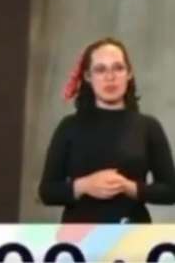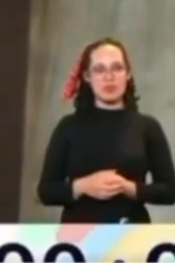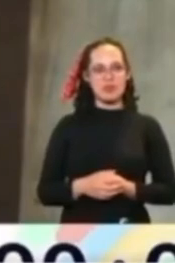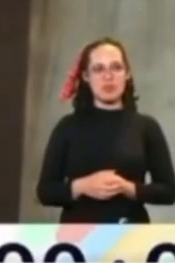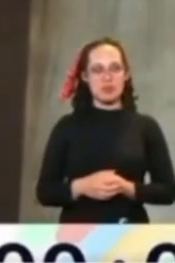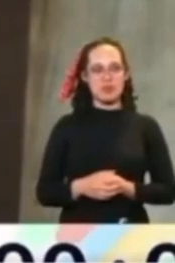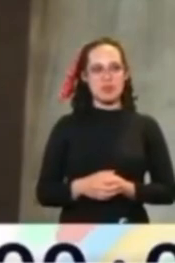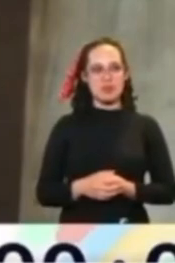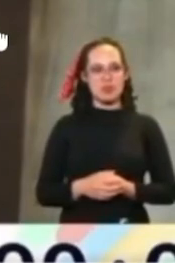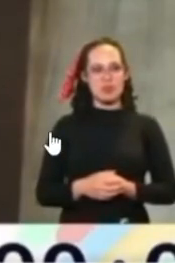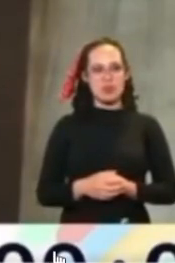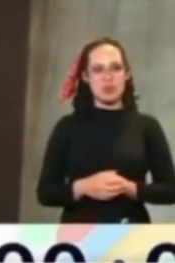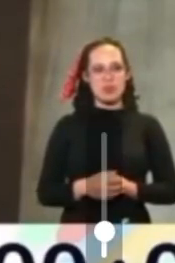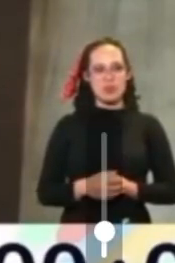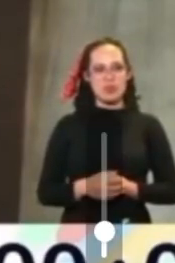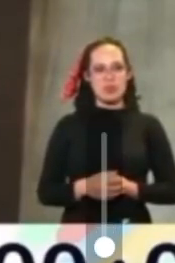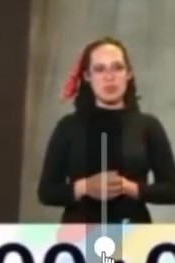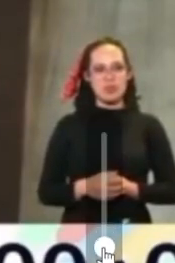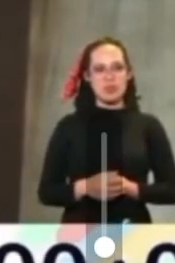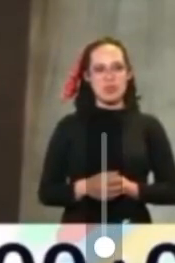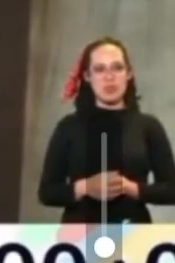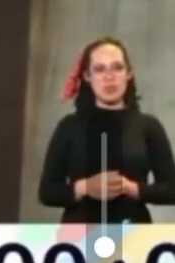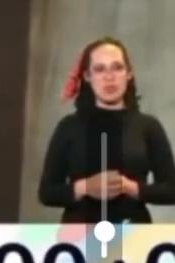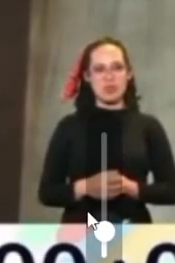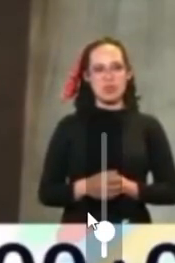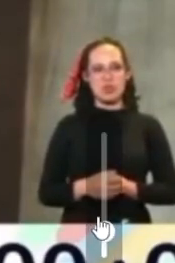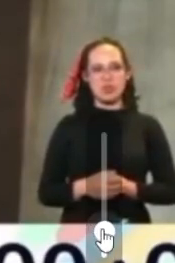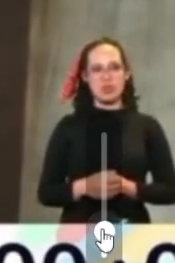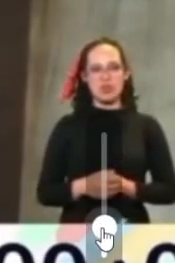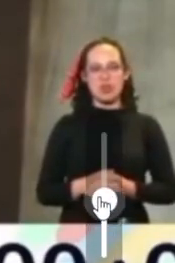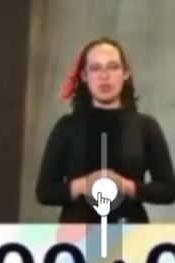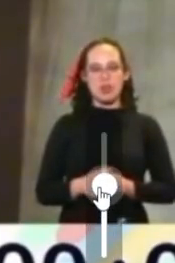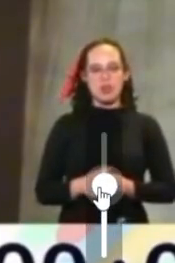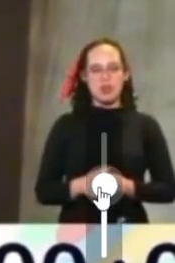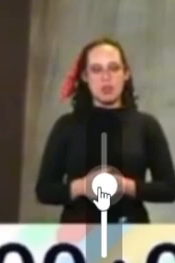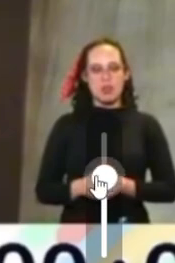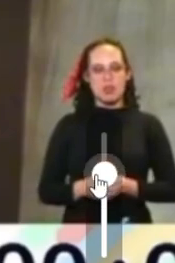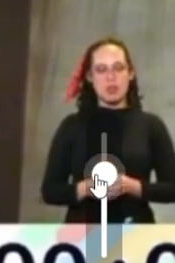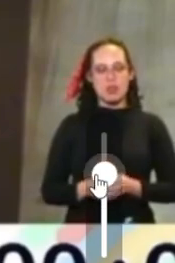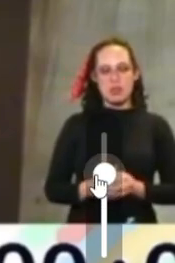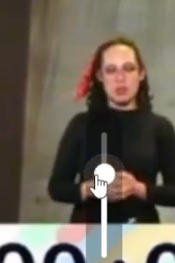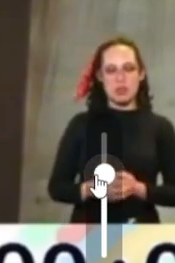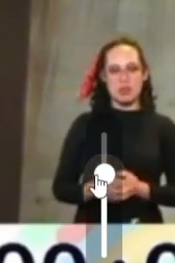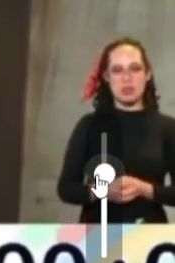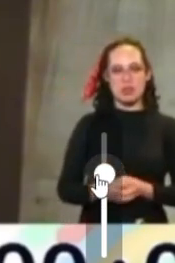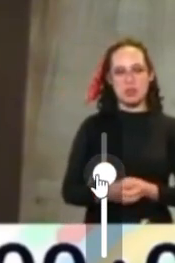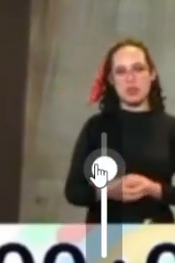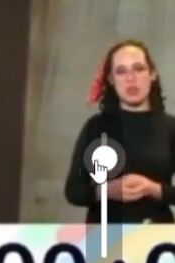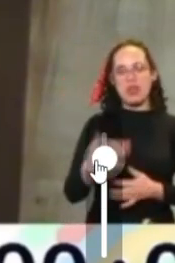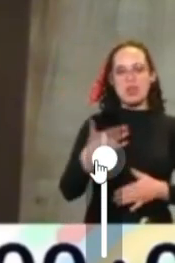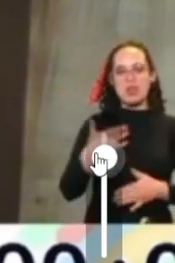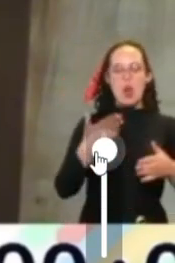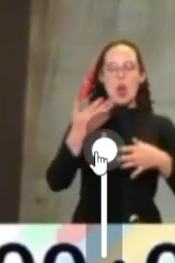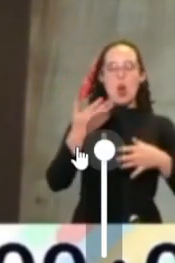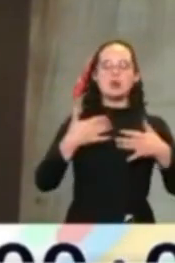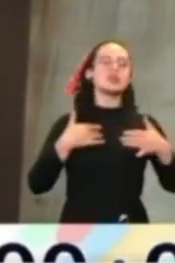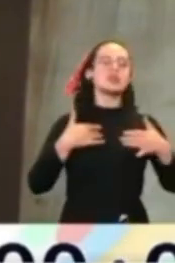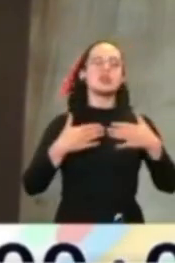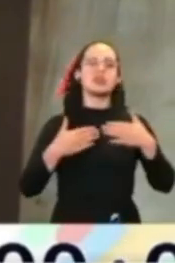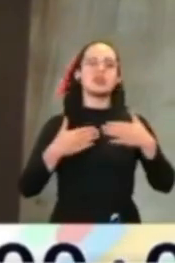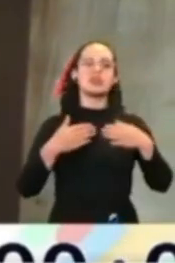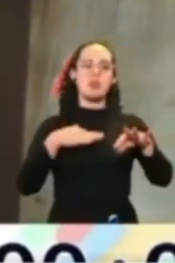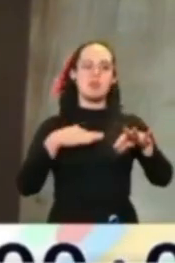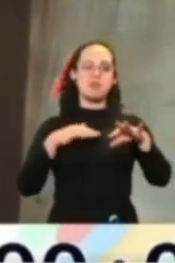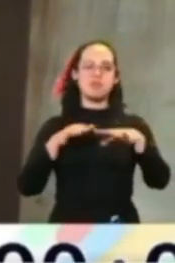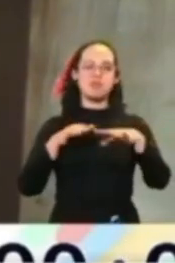en el consejo esto Muchísimas gracias al es un debate jurídico es un debate político sería jurídico presidente